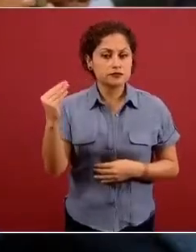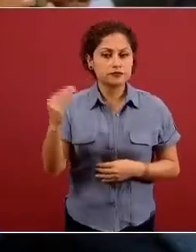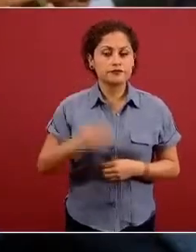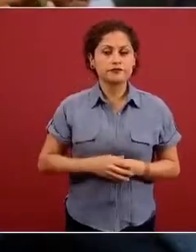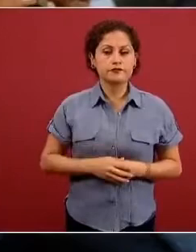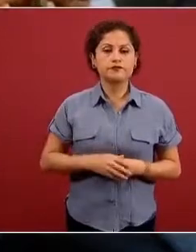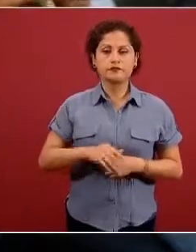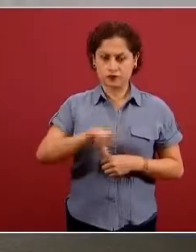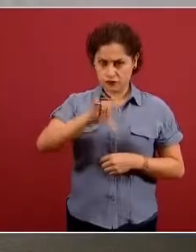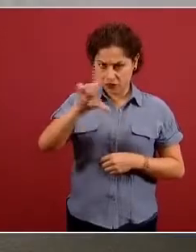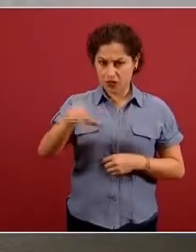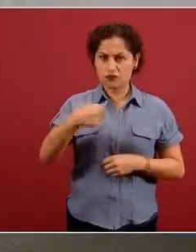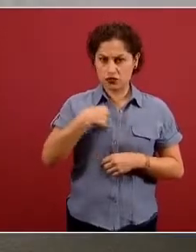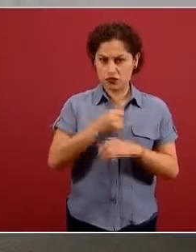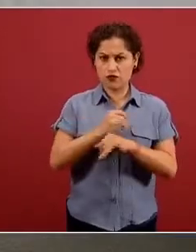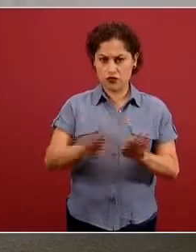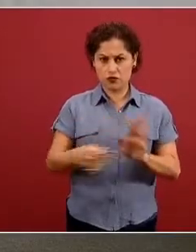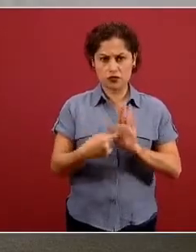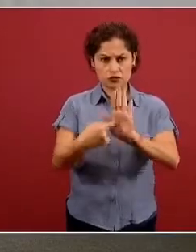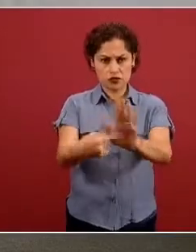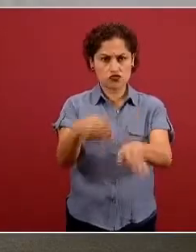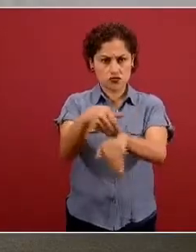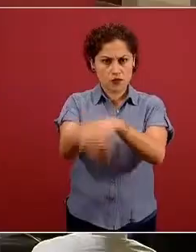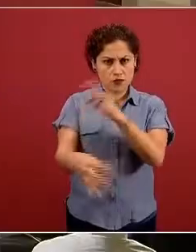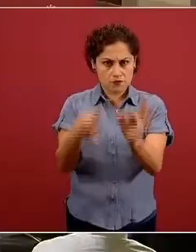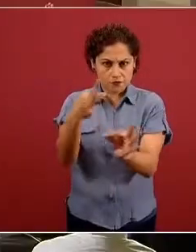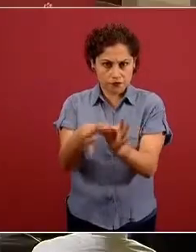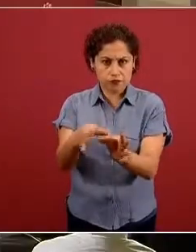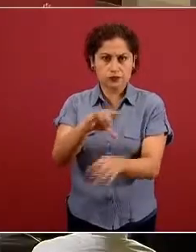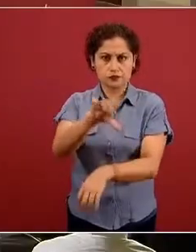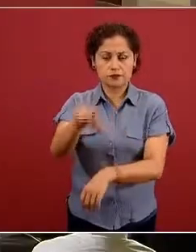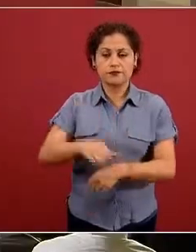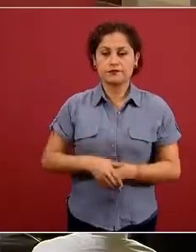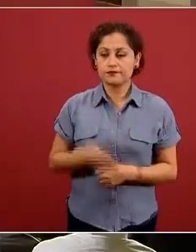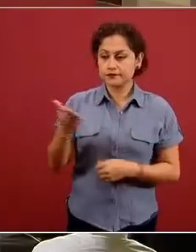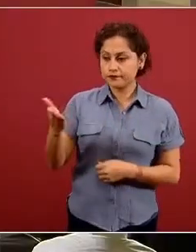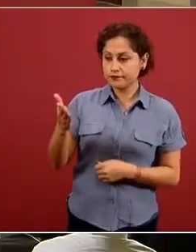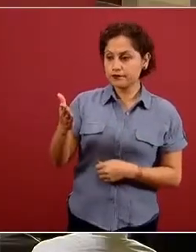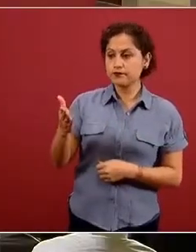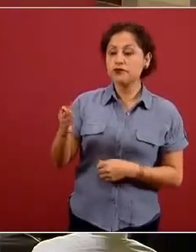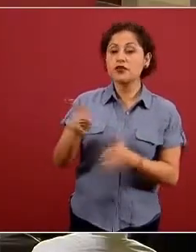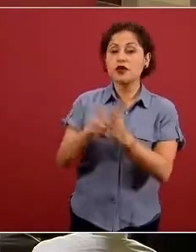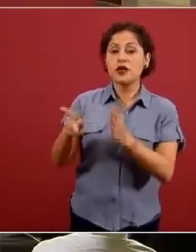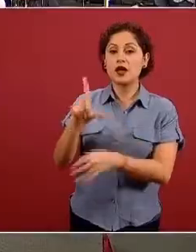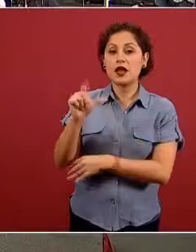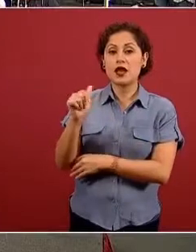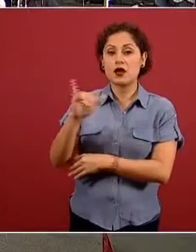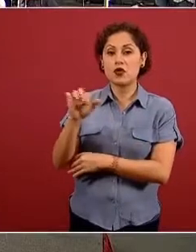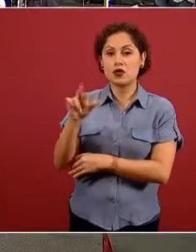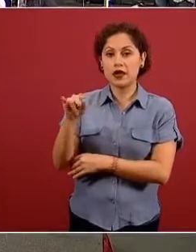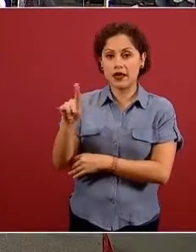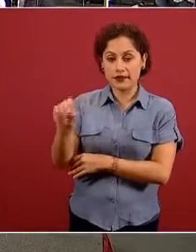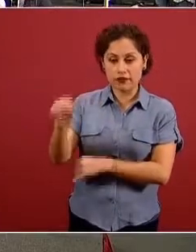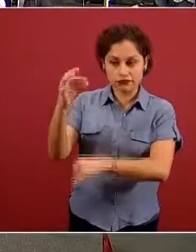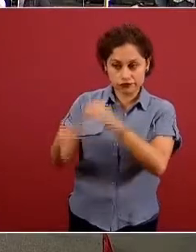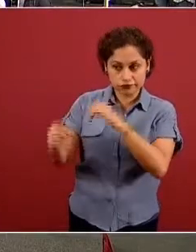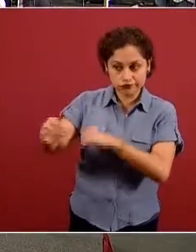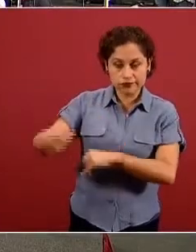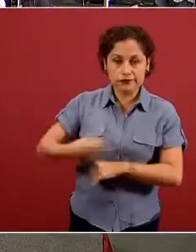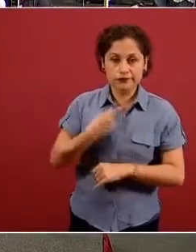Se lo traigo para tener el dato exacto. Gracias. Sí. Ángeles Cruz, de La Jornada. La última pregunta. Quiero